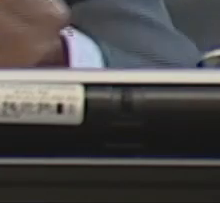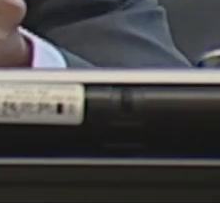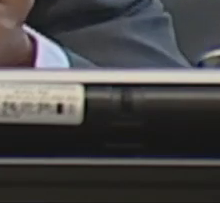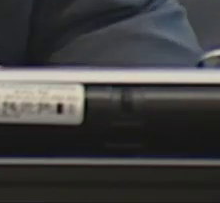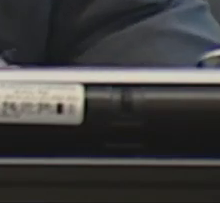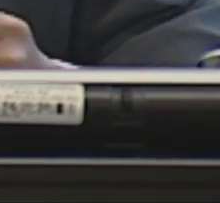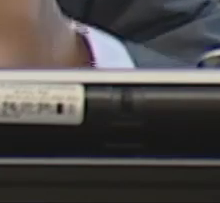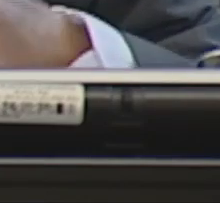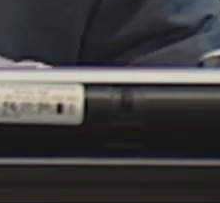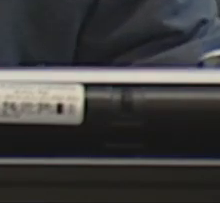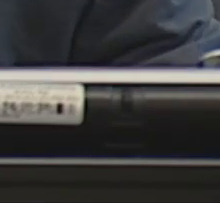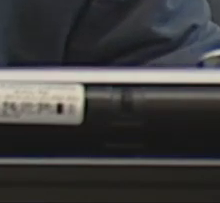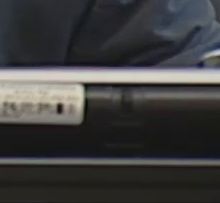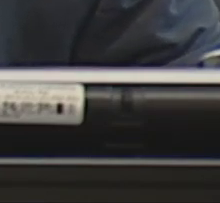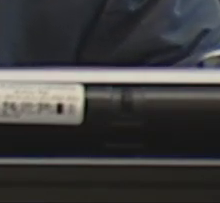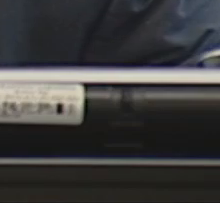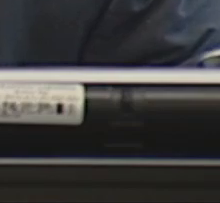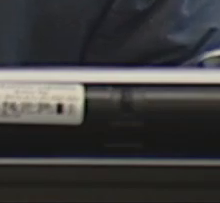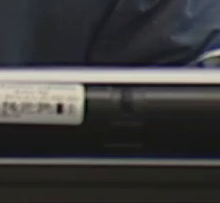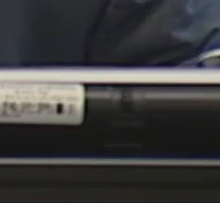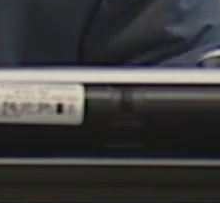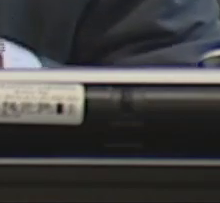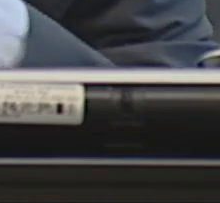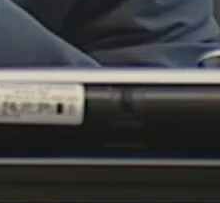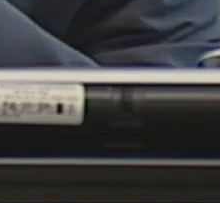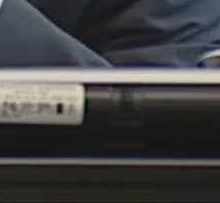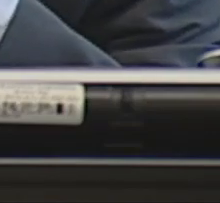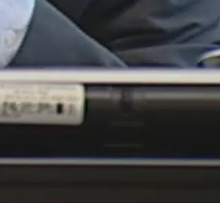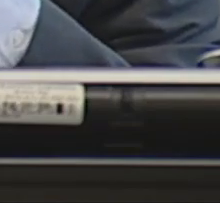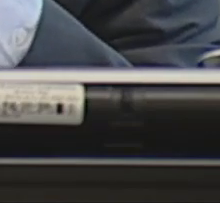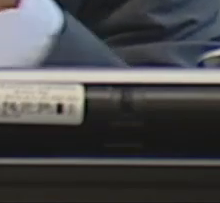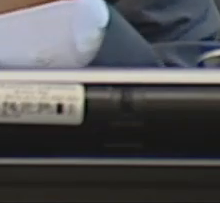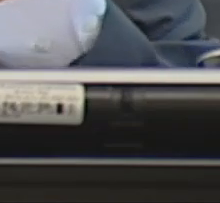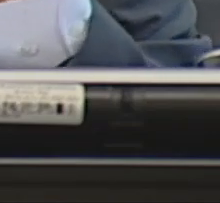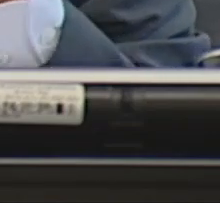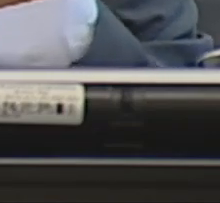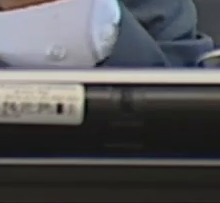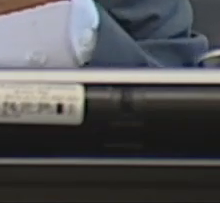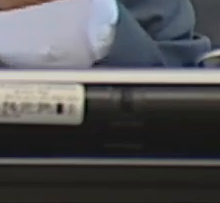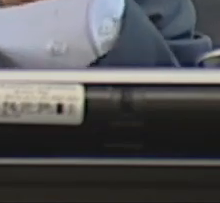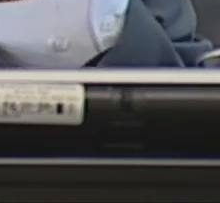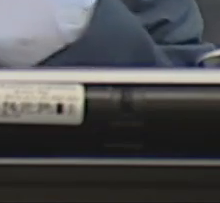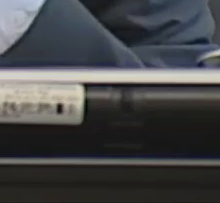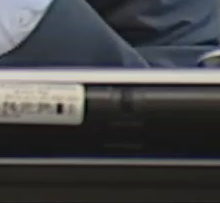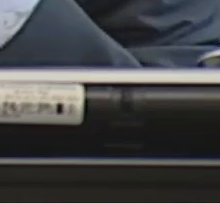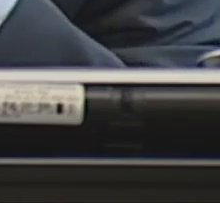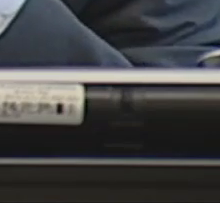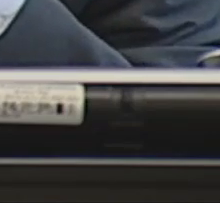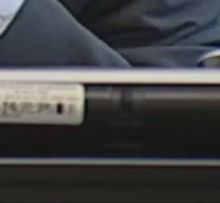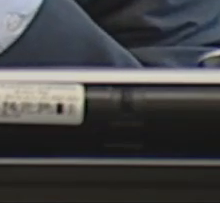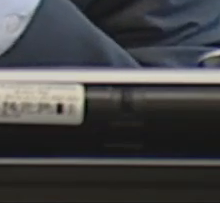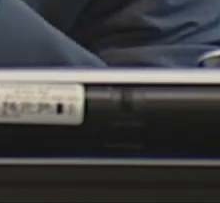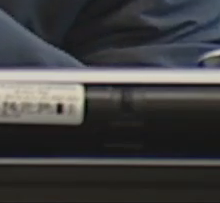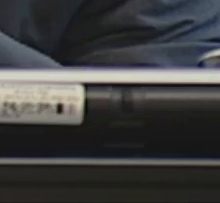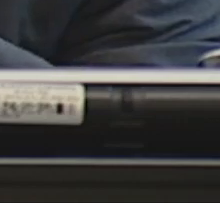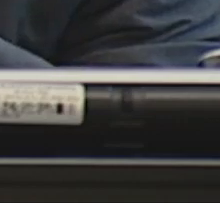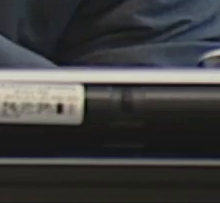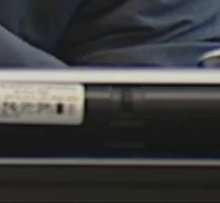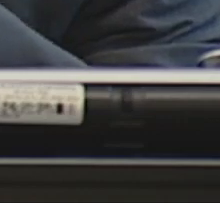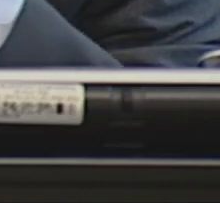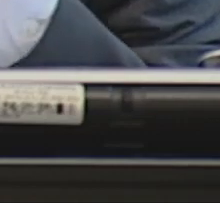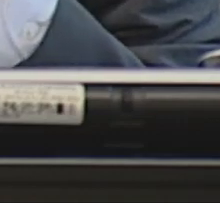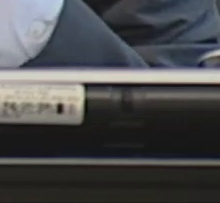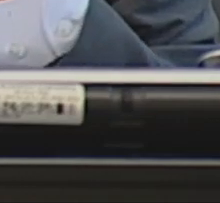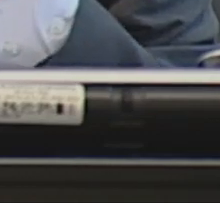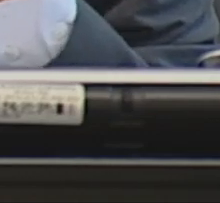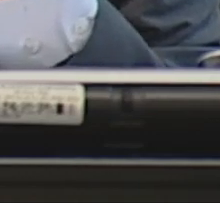una entidad que tiene como función otra cosa. Porque nadie puede decir que no tiene funciones